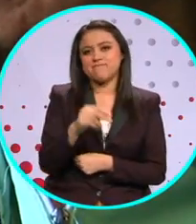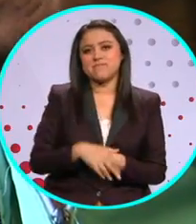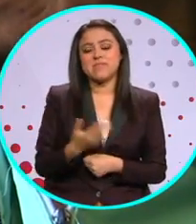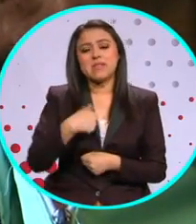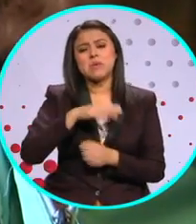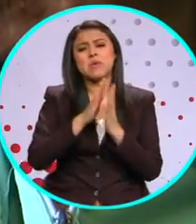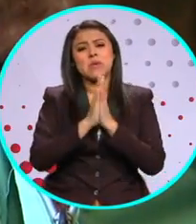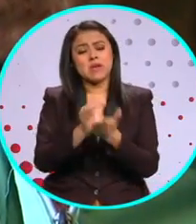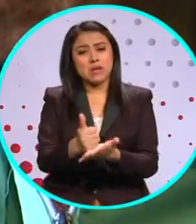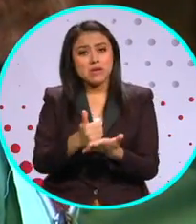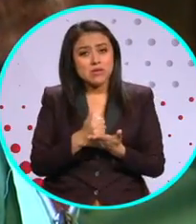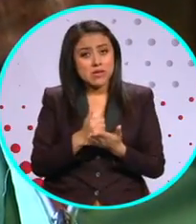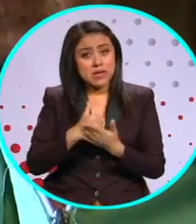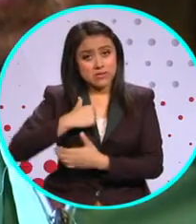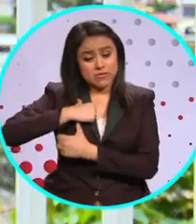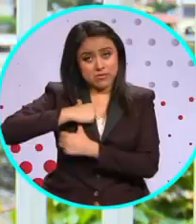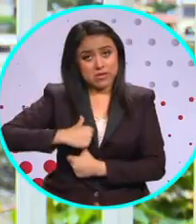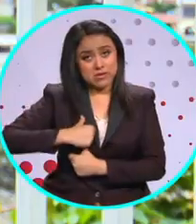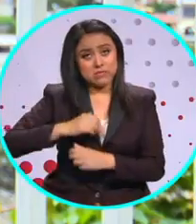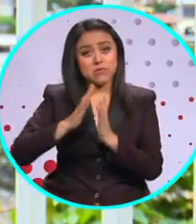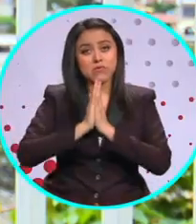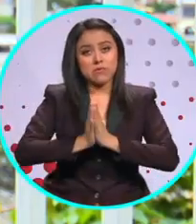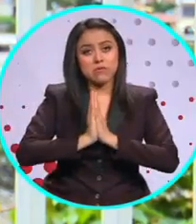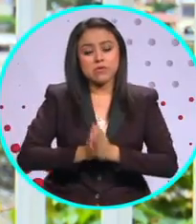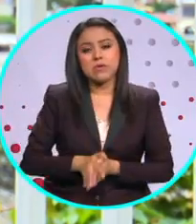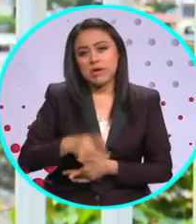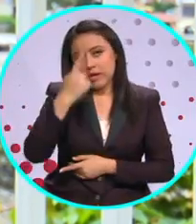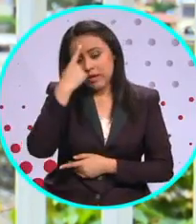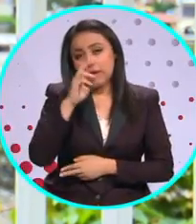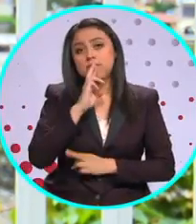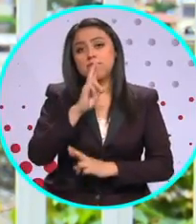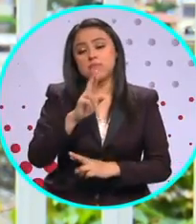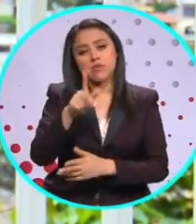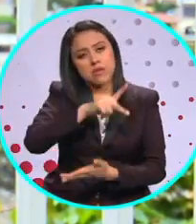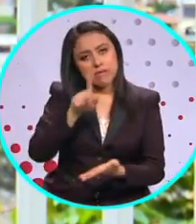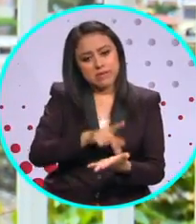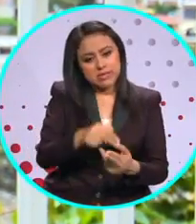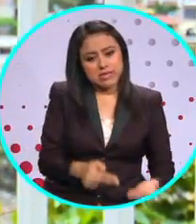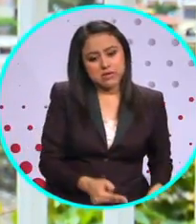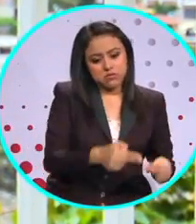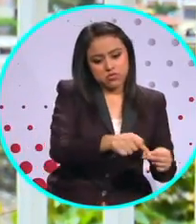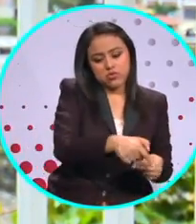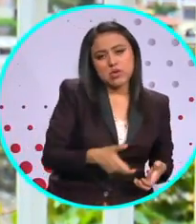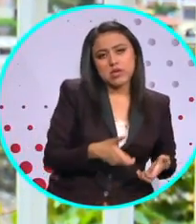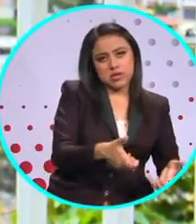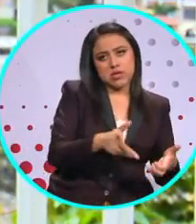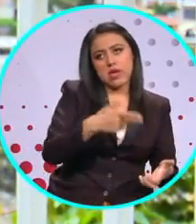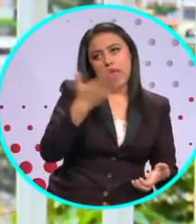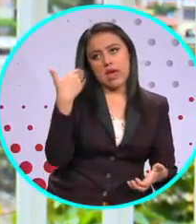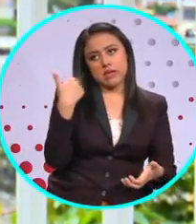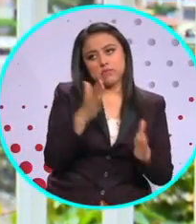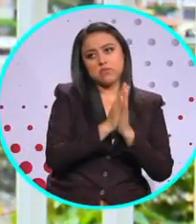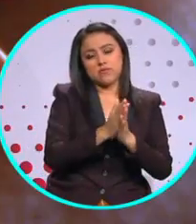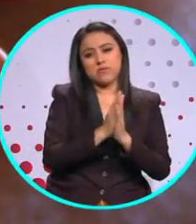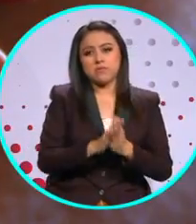estamos pidiendo apoyo a las autoridades para poder regresar a un puesto de la calle anteriormente donde vivíamos,